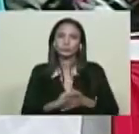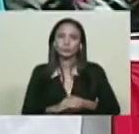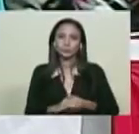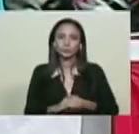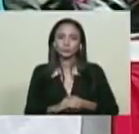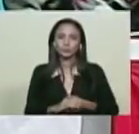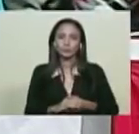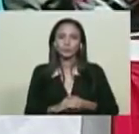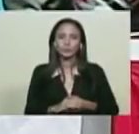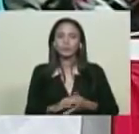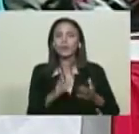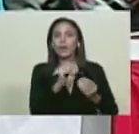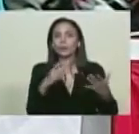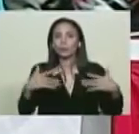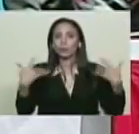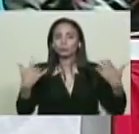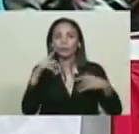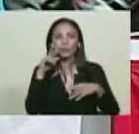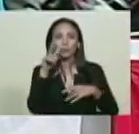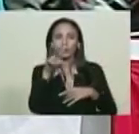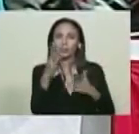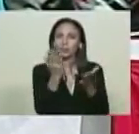y seguiré disfrutando de ustedes,